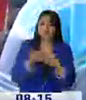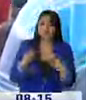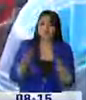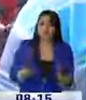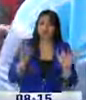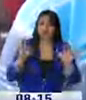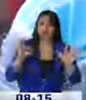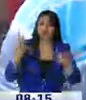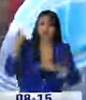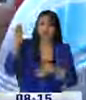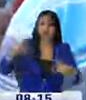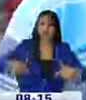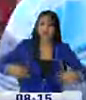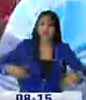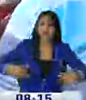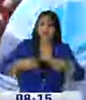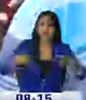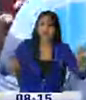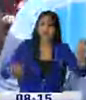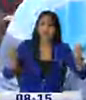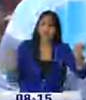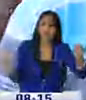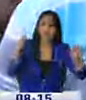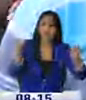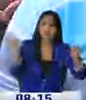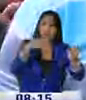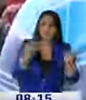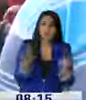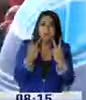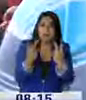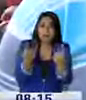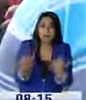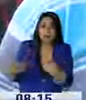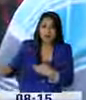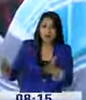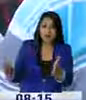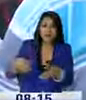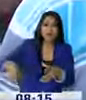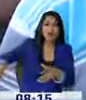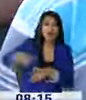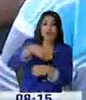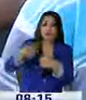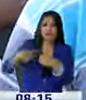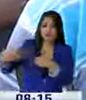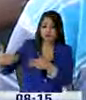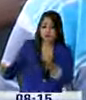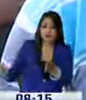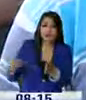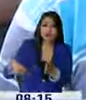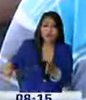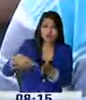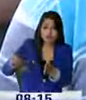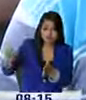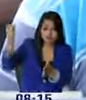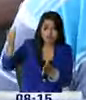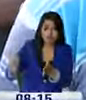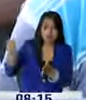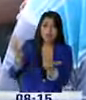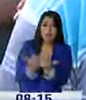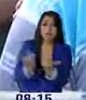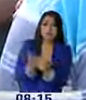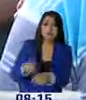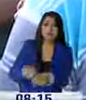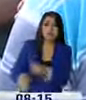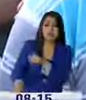solo gastado en volquetas de montacargas, vayan a ver ahora cómo están en toda la ciudad de Quito, los contenedores